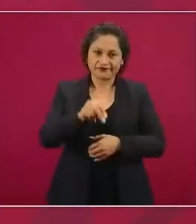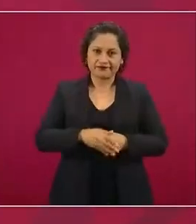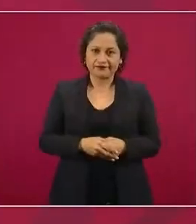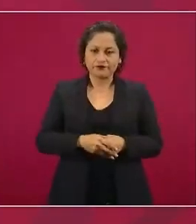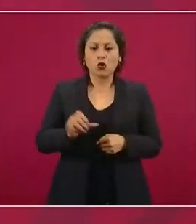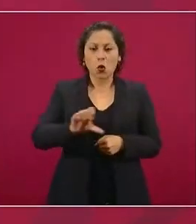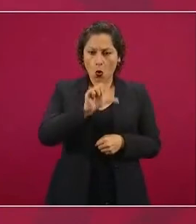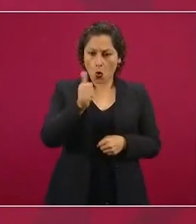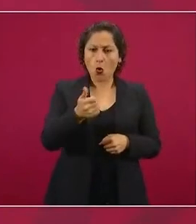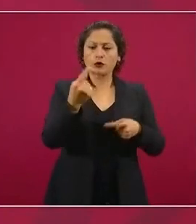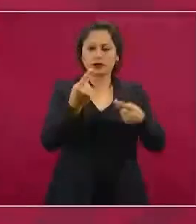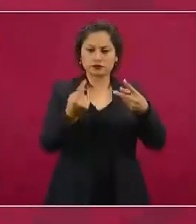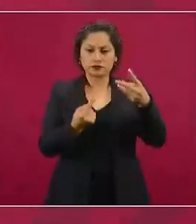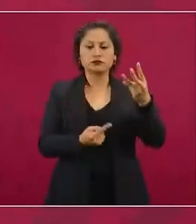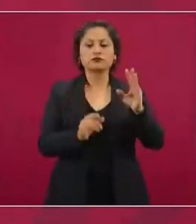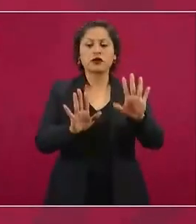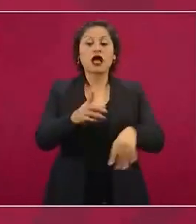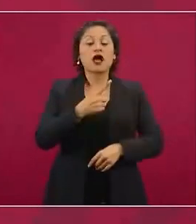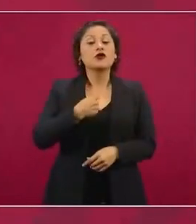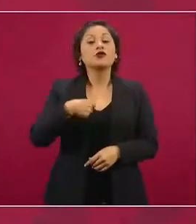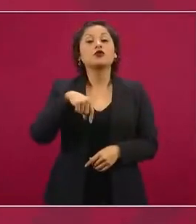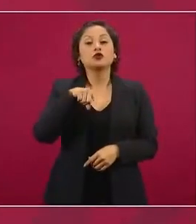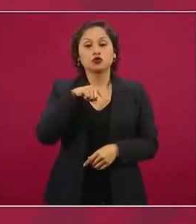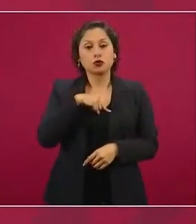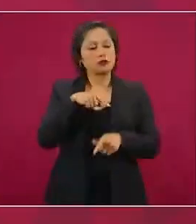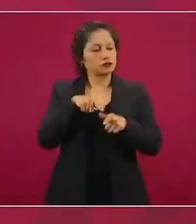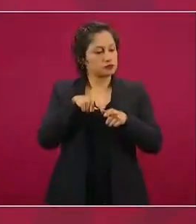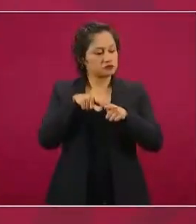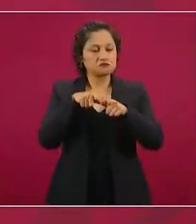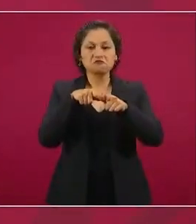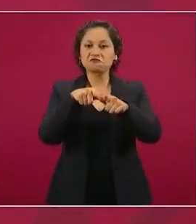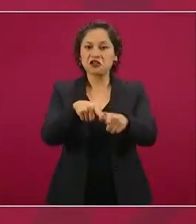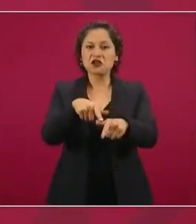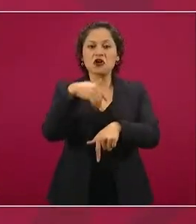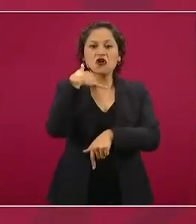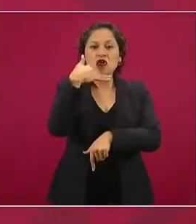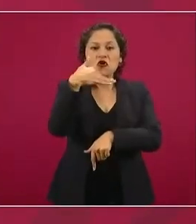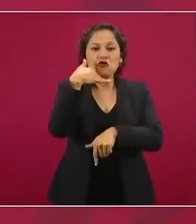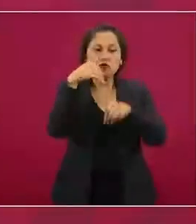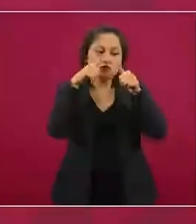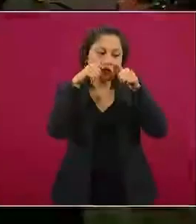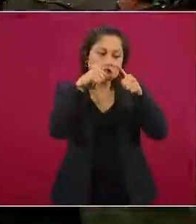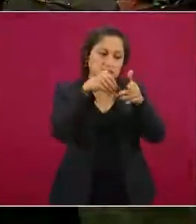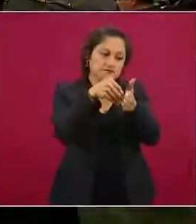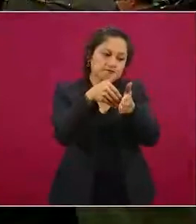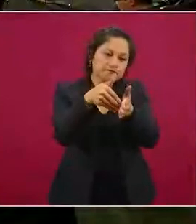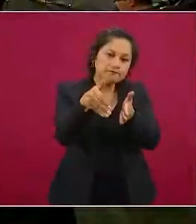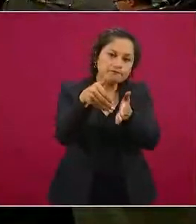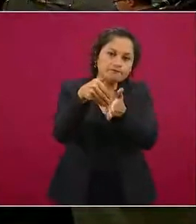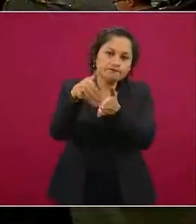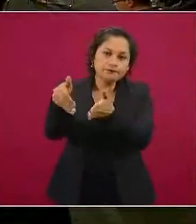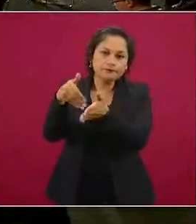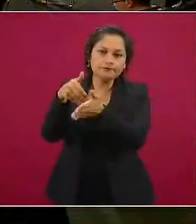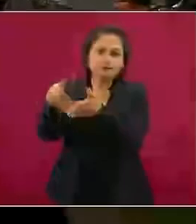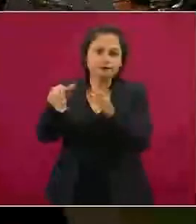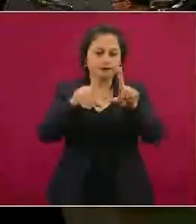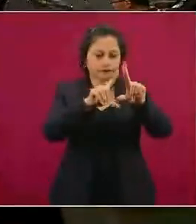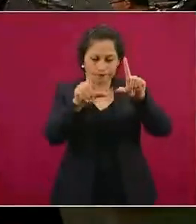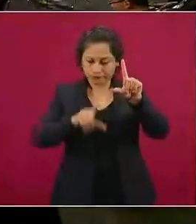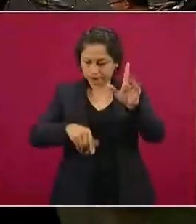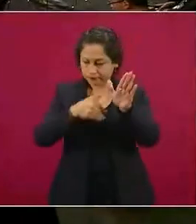Nosotros vamos a seguir limpiando de corrupción al gobierno. Muchos de los problemas que se nos presentan,